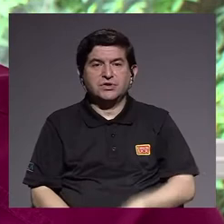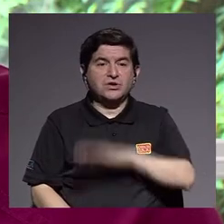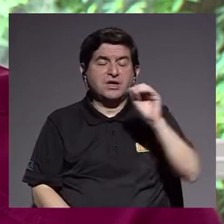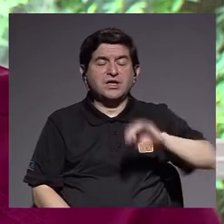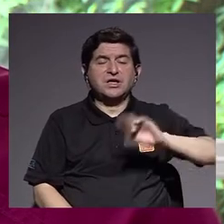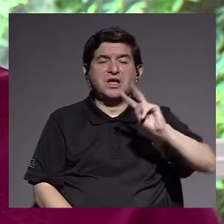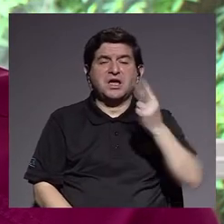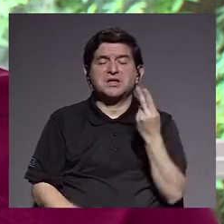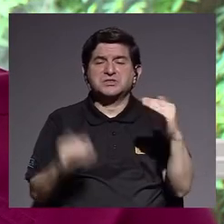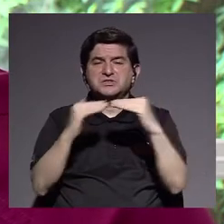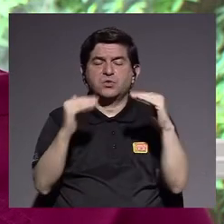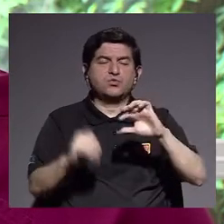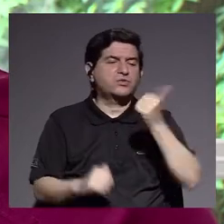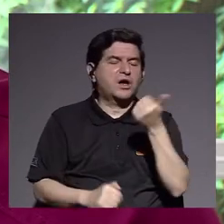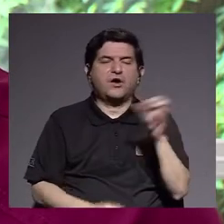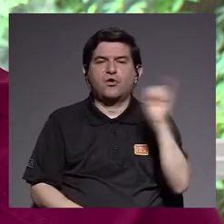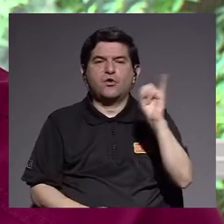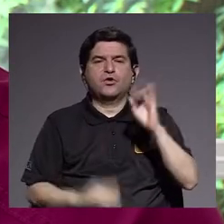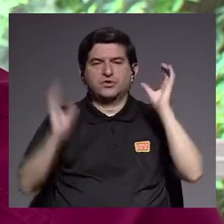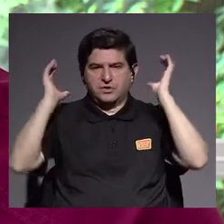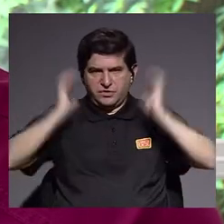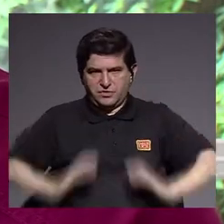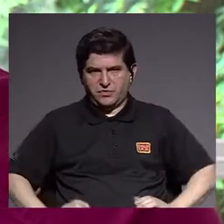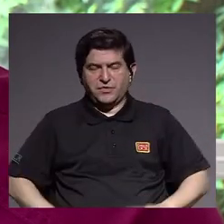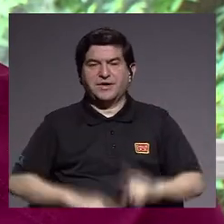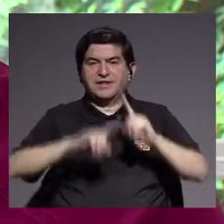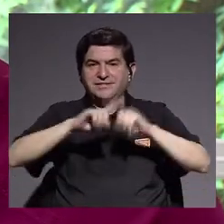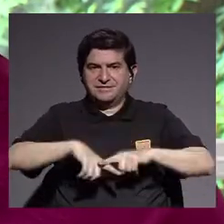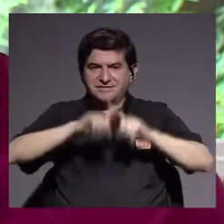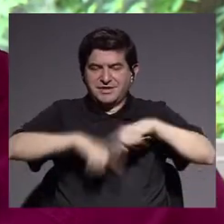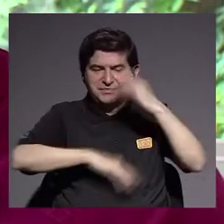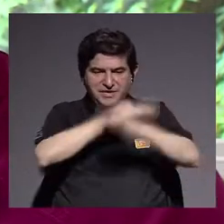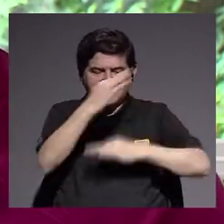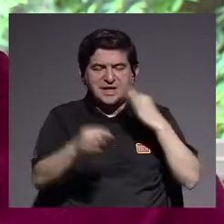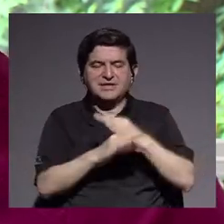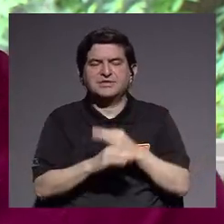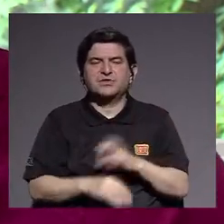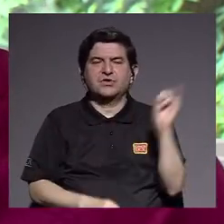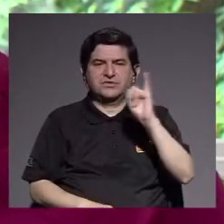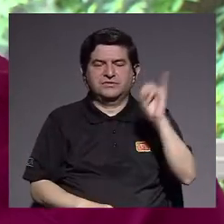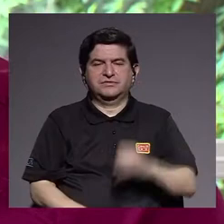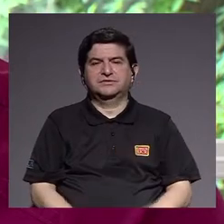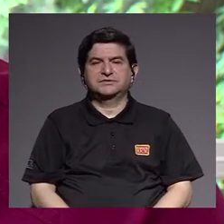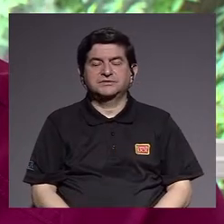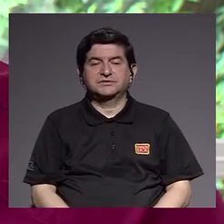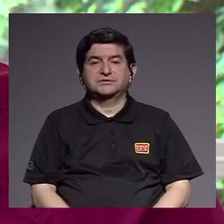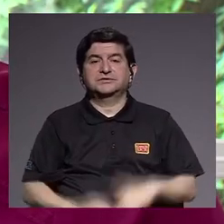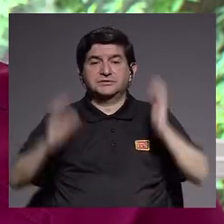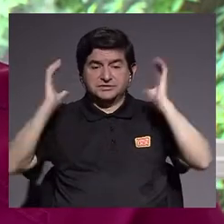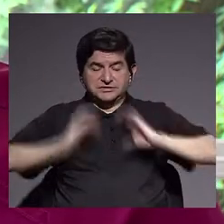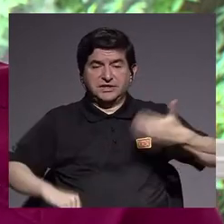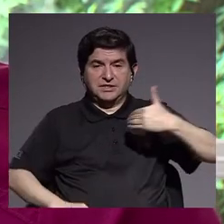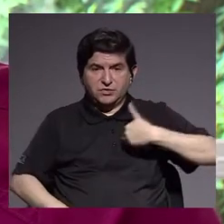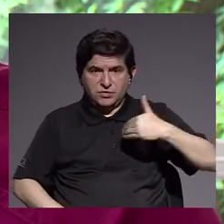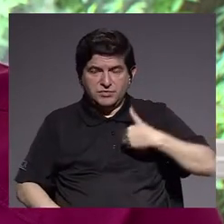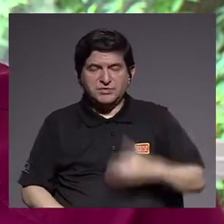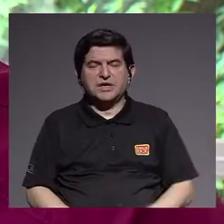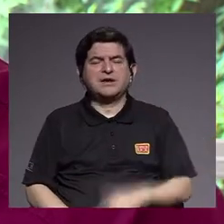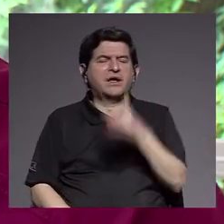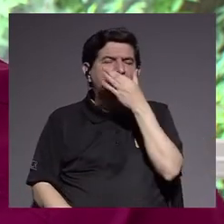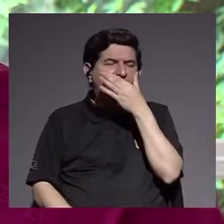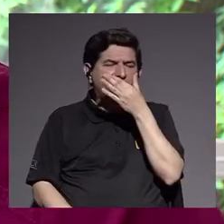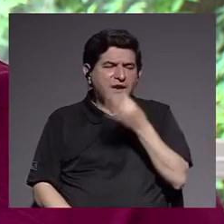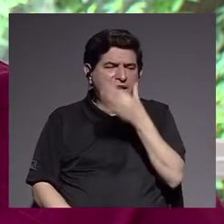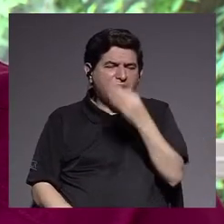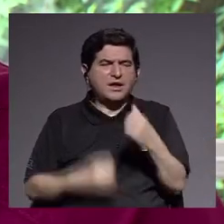iba a dejar en el plano secundario cualquier otra infección del cuerpo dependiendo del tipo de infección que tengamos pero obviamente si en el cuerpo tenemos